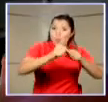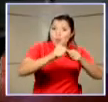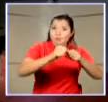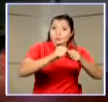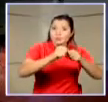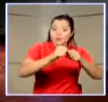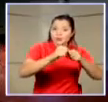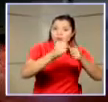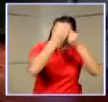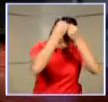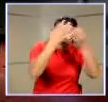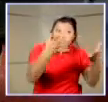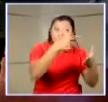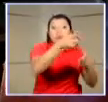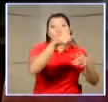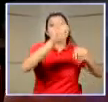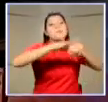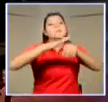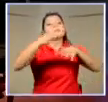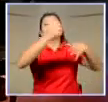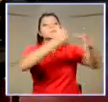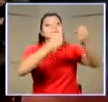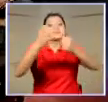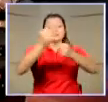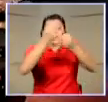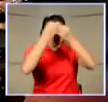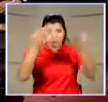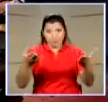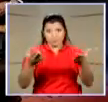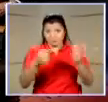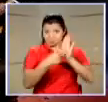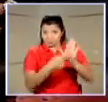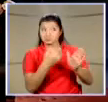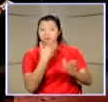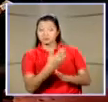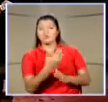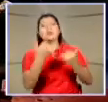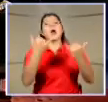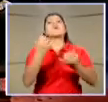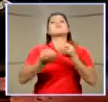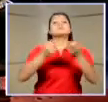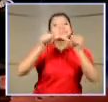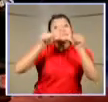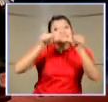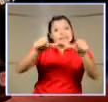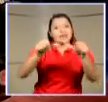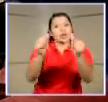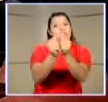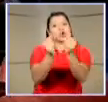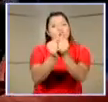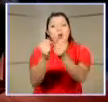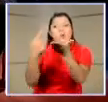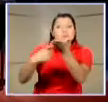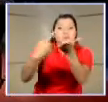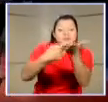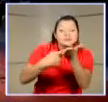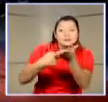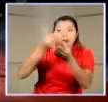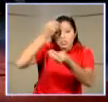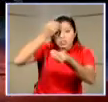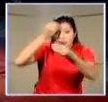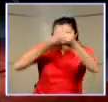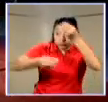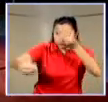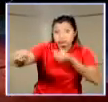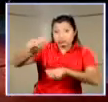usted de parte de diferentes sectores. Y es que precisamente vamos a continuar con este intercambio de ideas que hemos